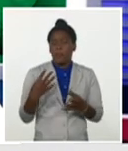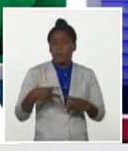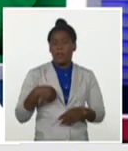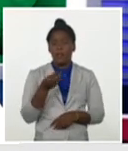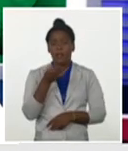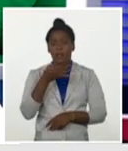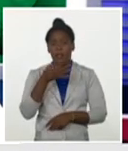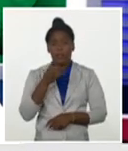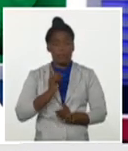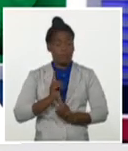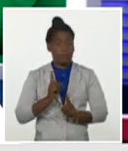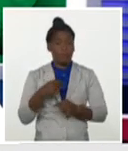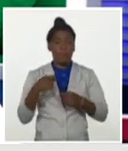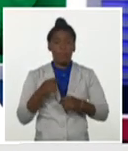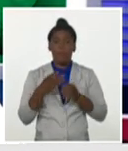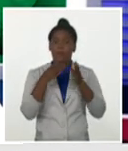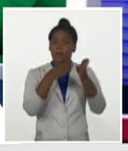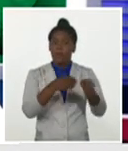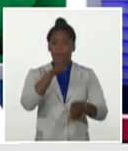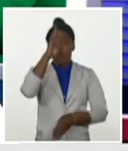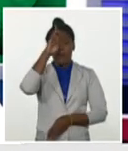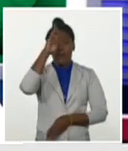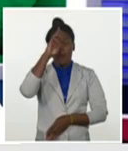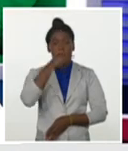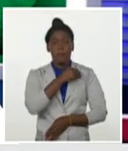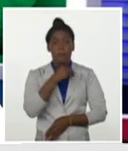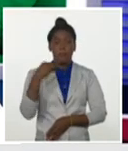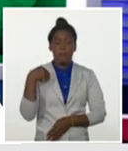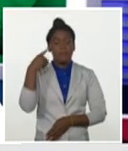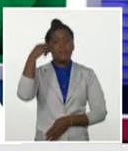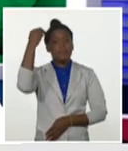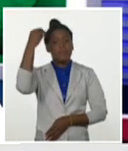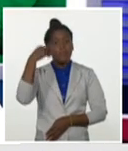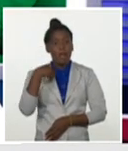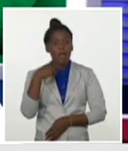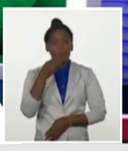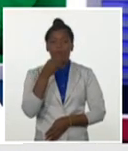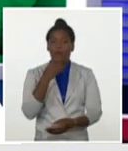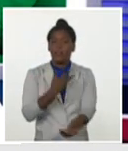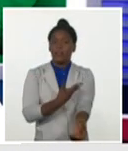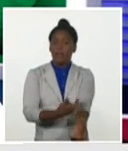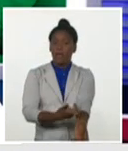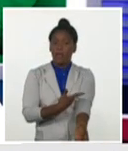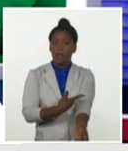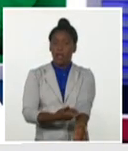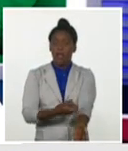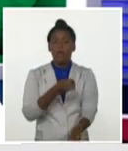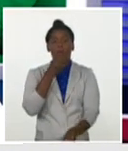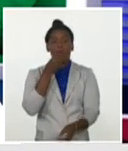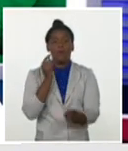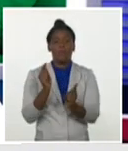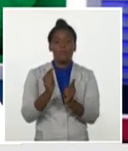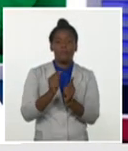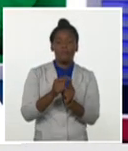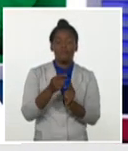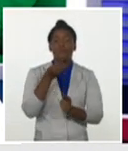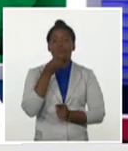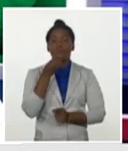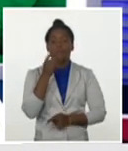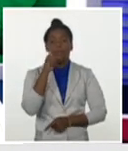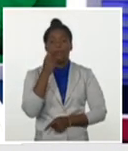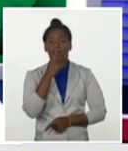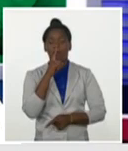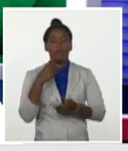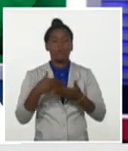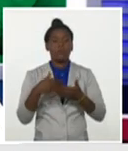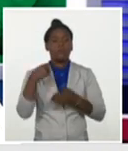hecho, sino que realmente sea el médico, que además tenemos la posibilidad de hacer un test de antígeno que te puede decir